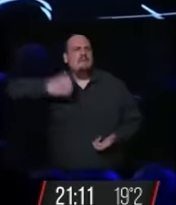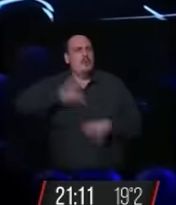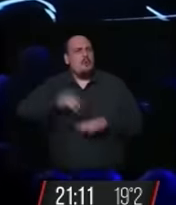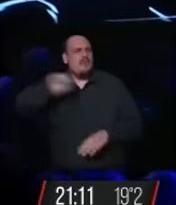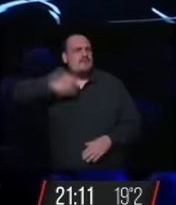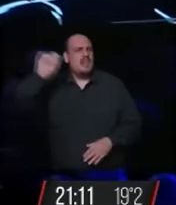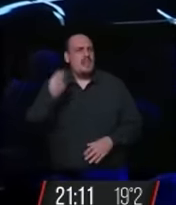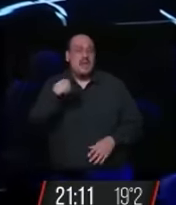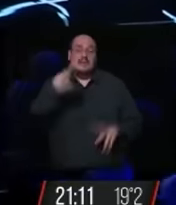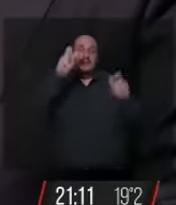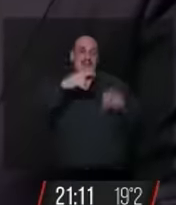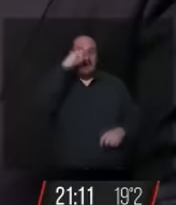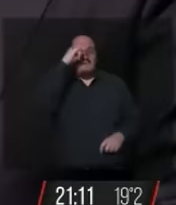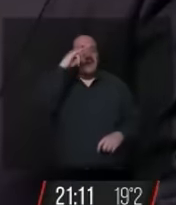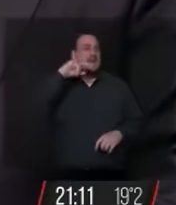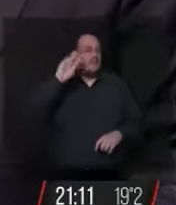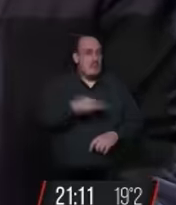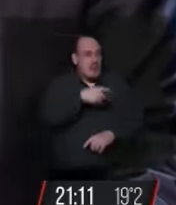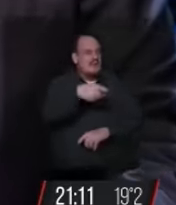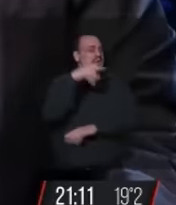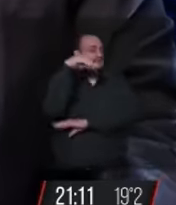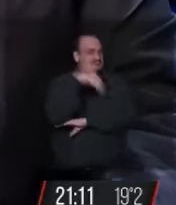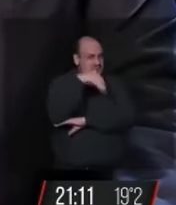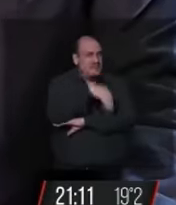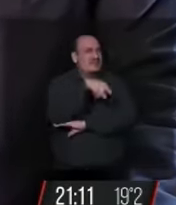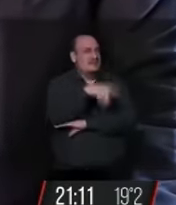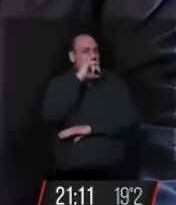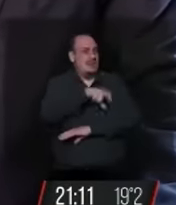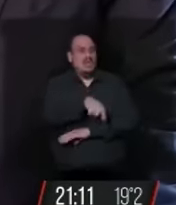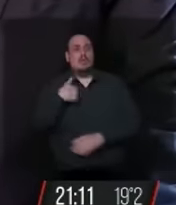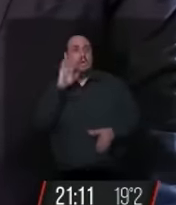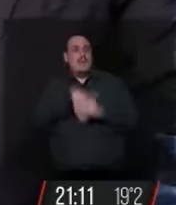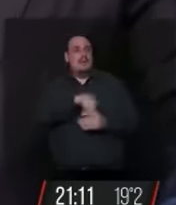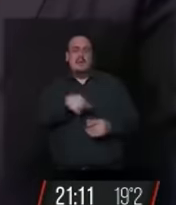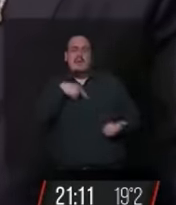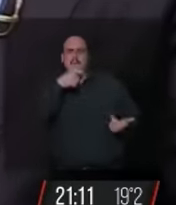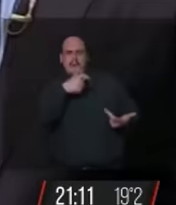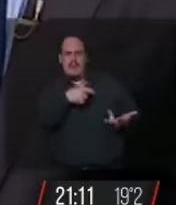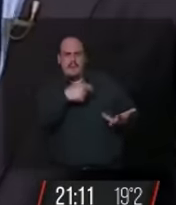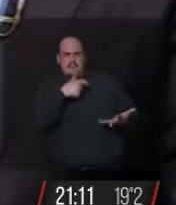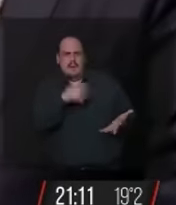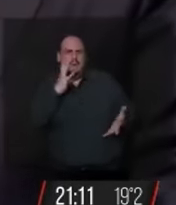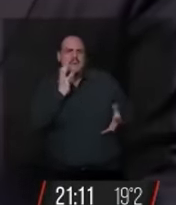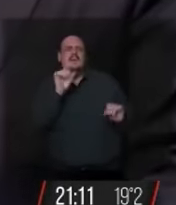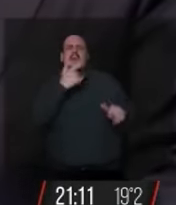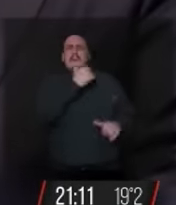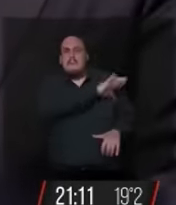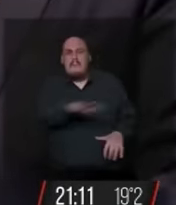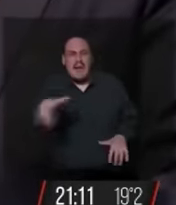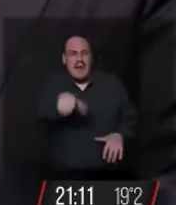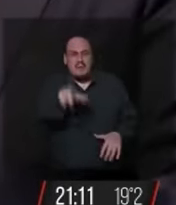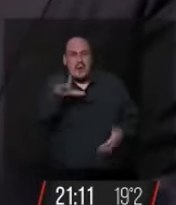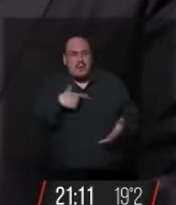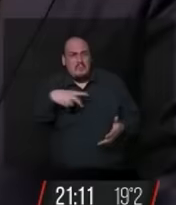Obviamente, el tema de Vaca Muerta, digamos, es una cuestión provincial. Yo no me tengo que meter y creo que te contesté todo. La privatización de los mares. Ni siquiera sabés